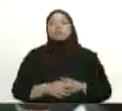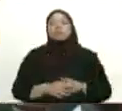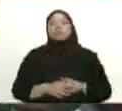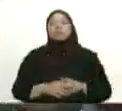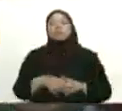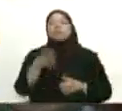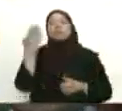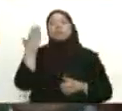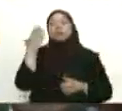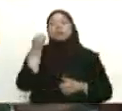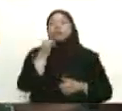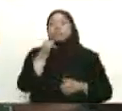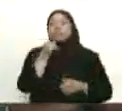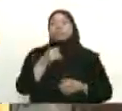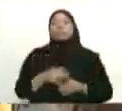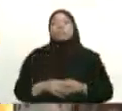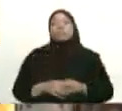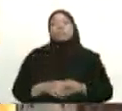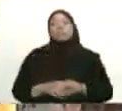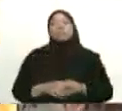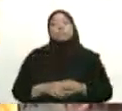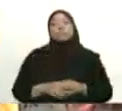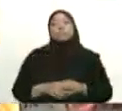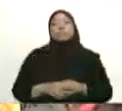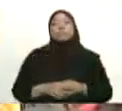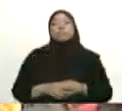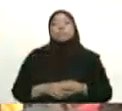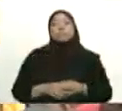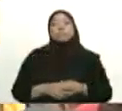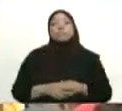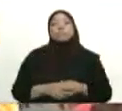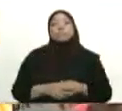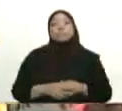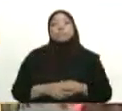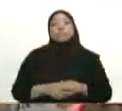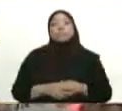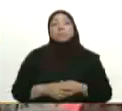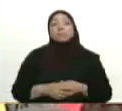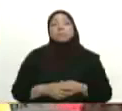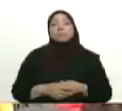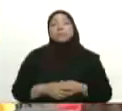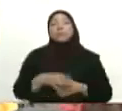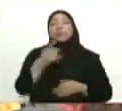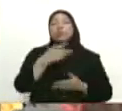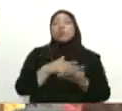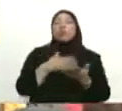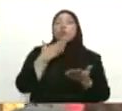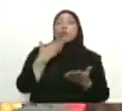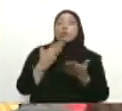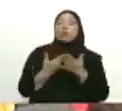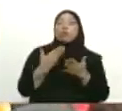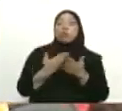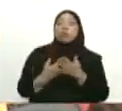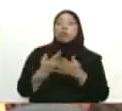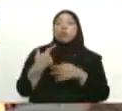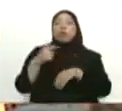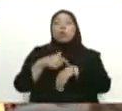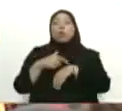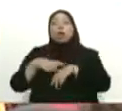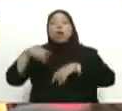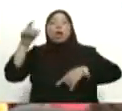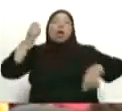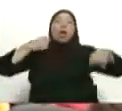tú sabes eh Epa Tú sabes que llevamos a los de la Vega no y en el programa en el programa hay una cosa que se llama la hora loca